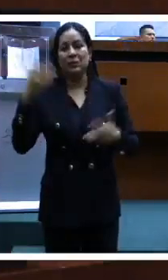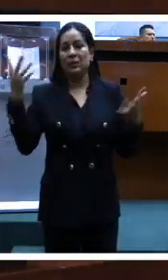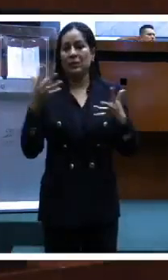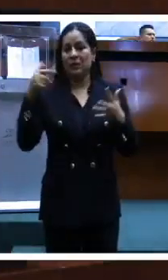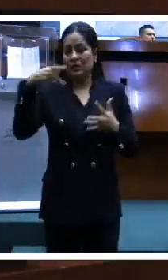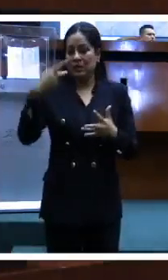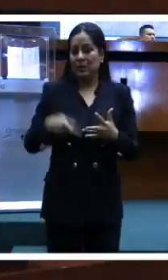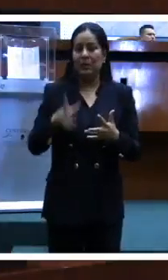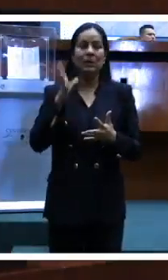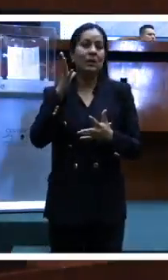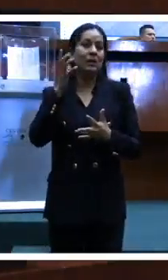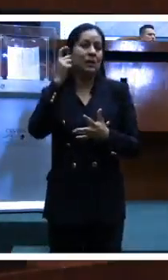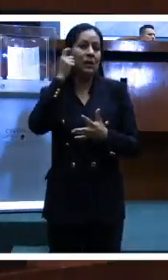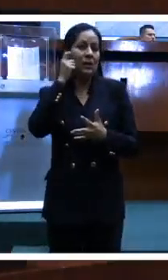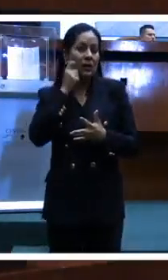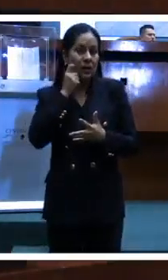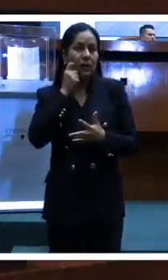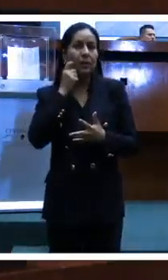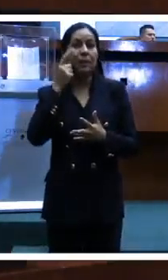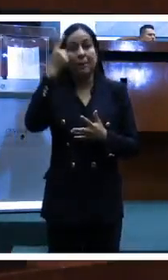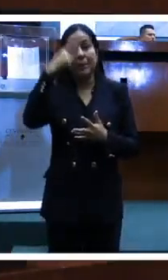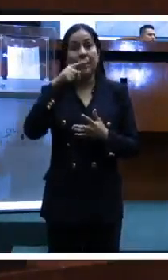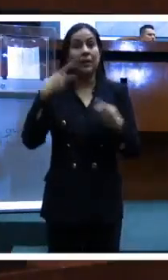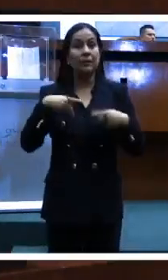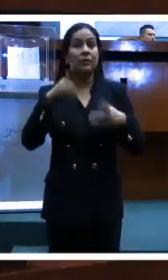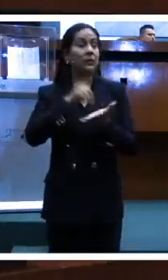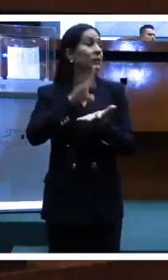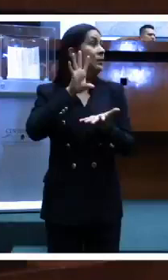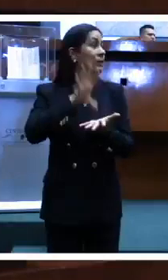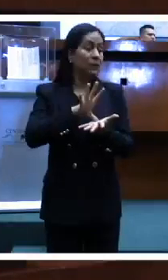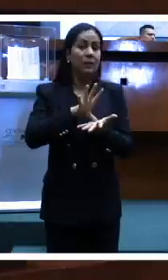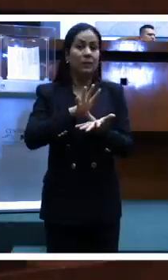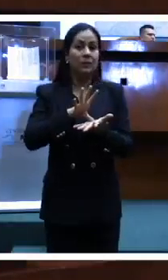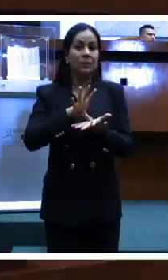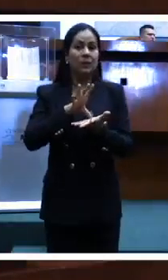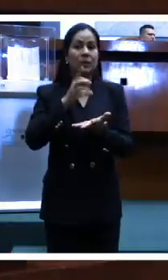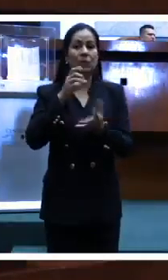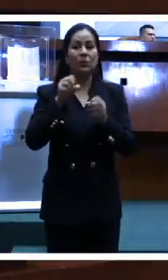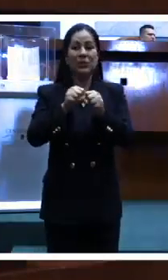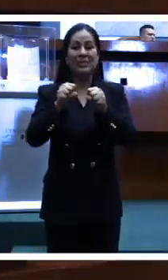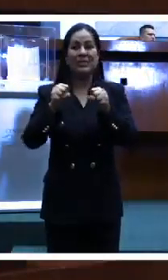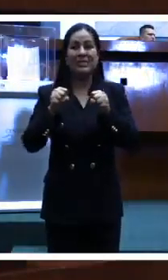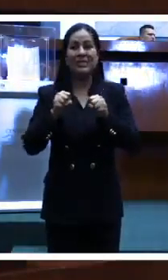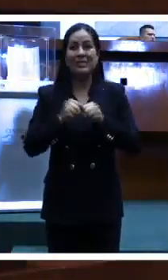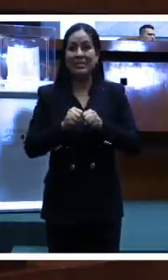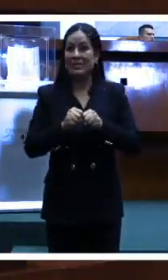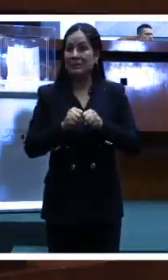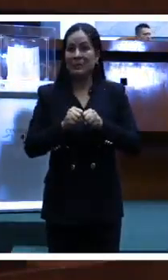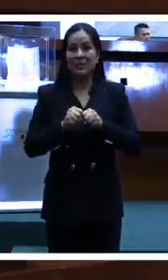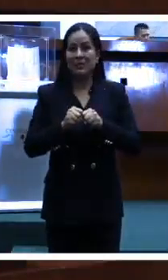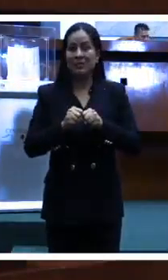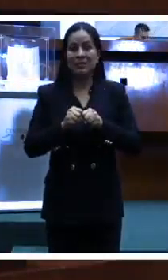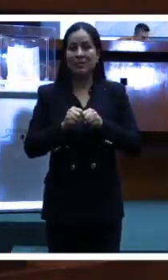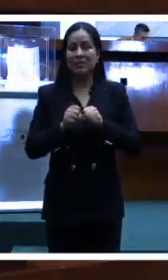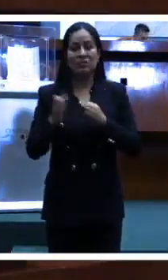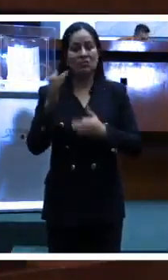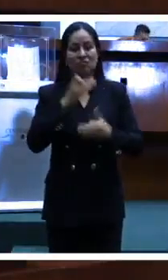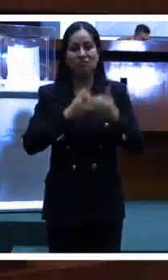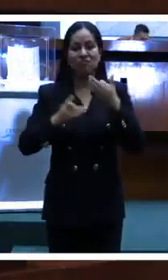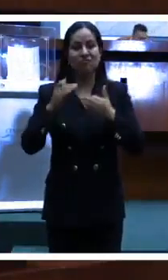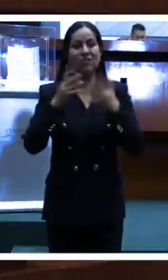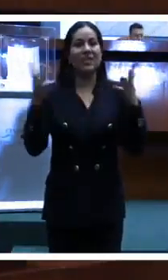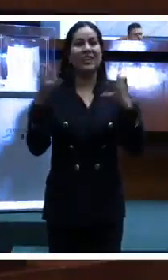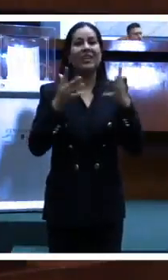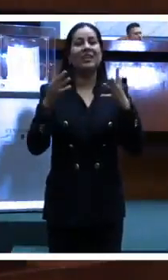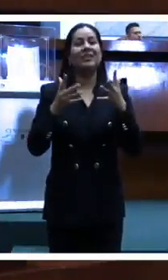de Guerrero para con las personas con discapacidad son sistemáticas, integrales, porque las